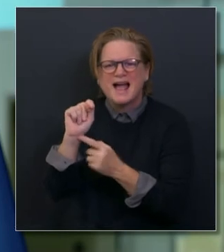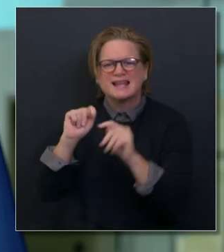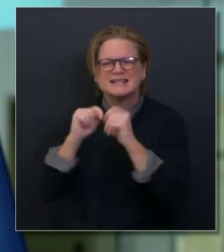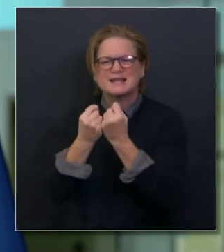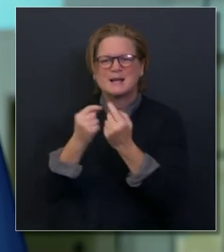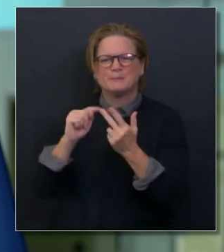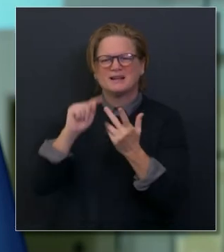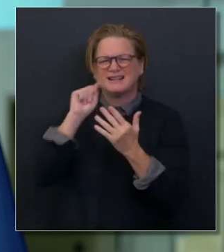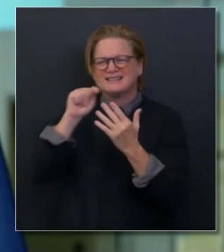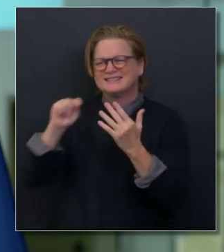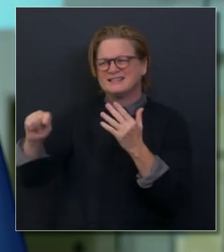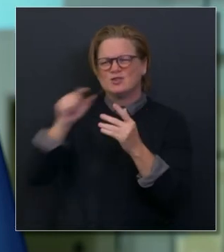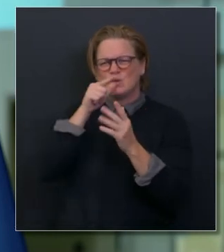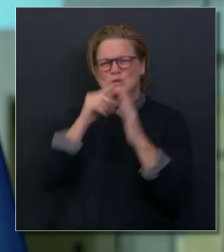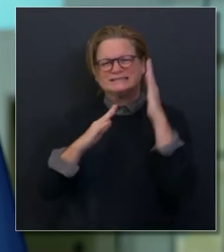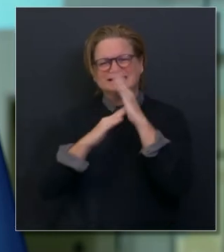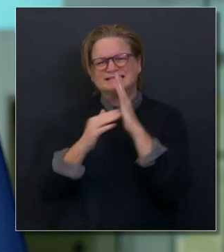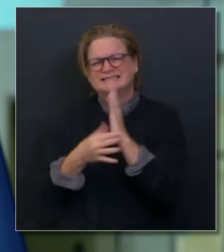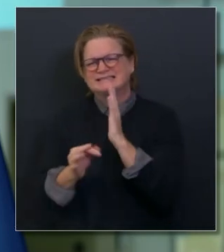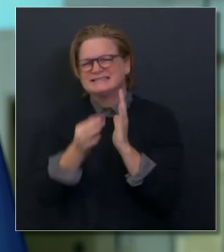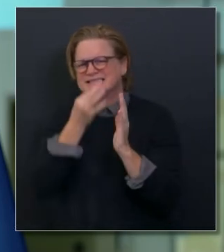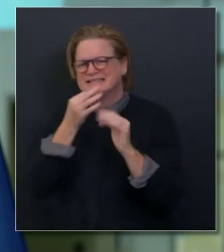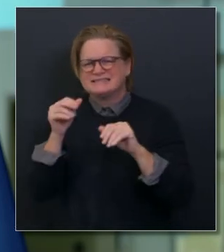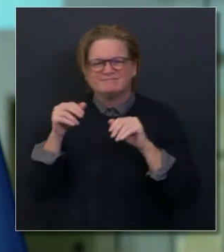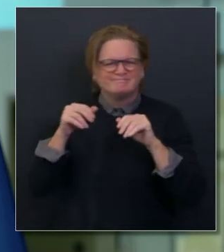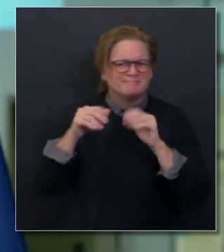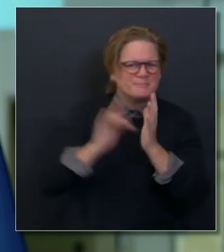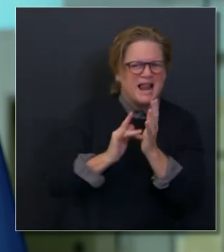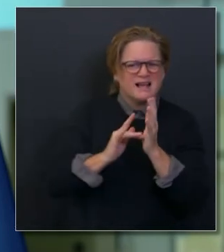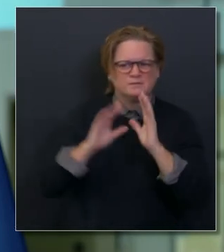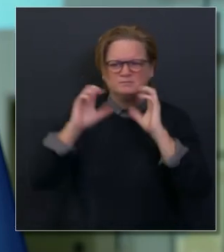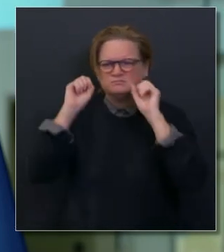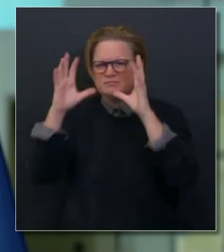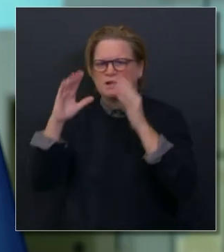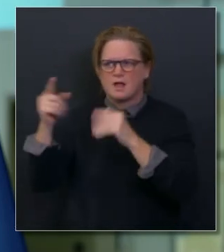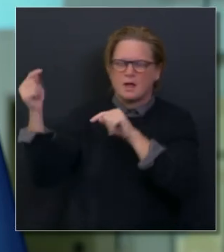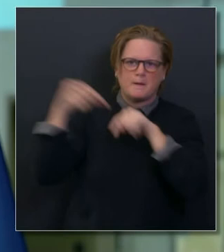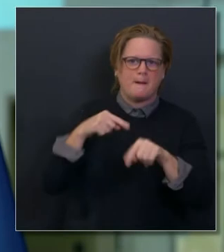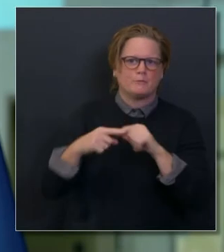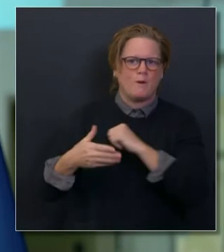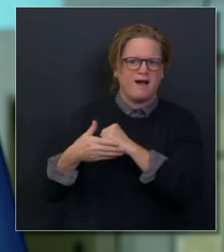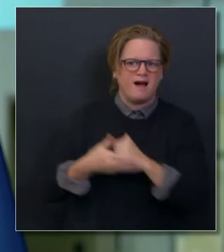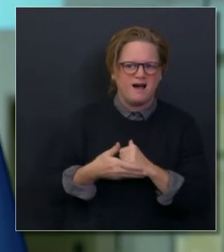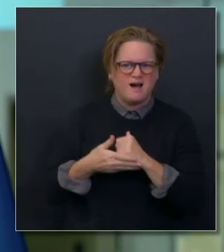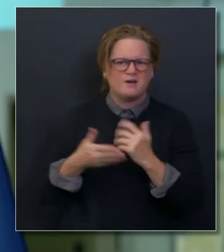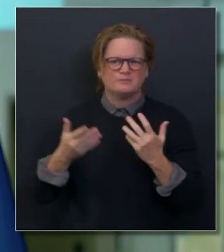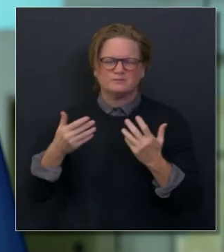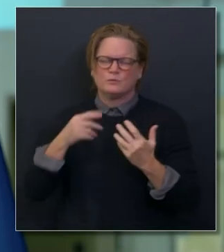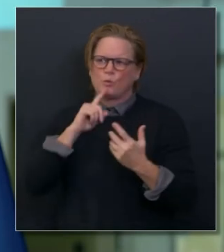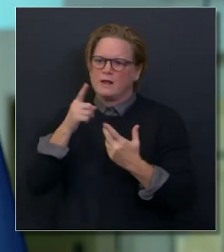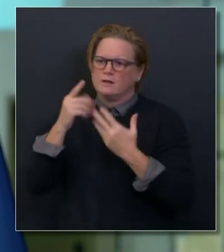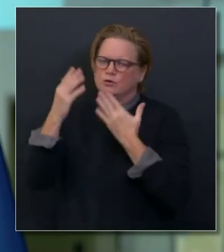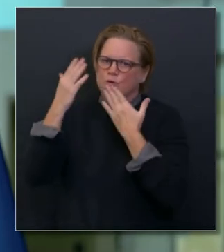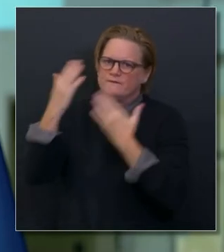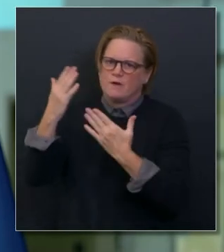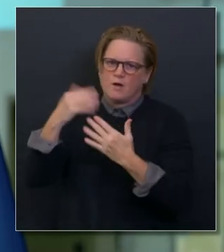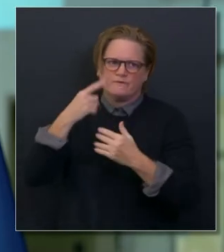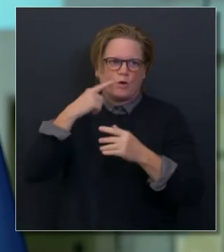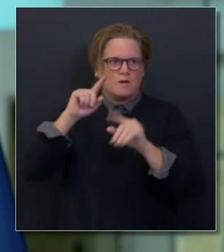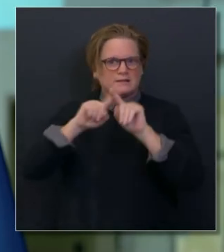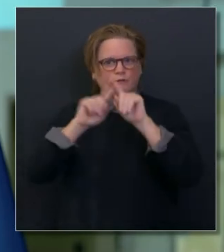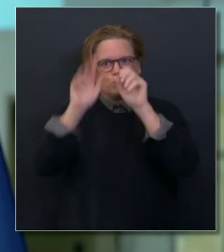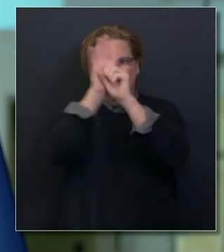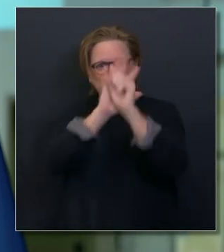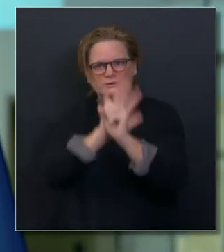Pioneer, hospitales del centro, cerca de la frontera. Así que esto es muy alentador. Las sociedades siguen dando